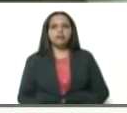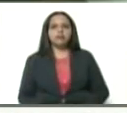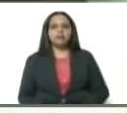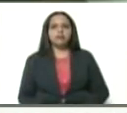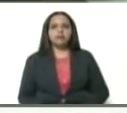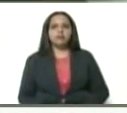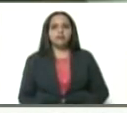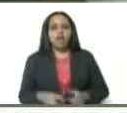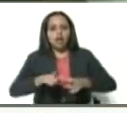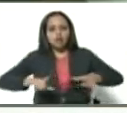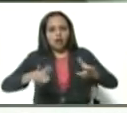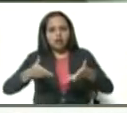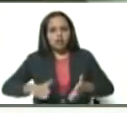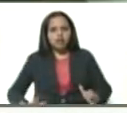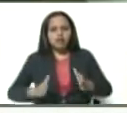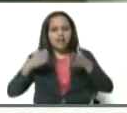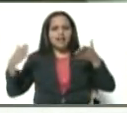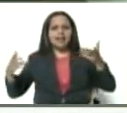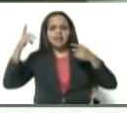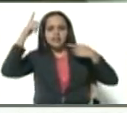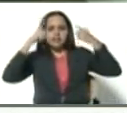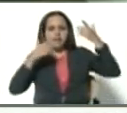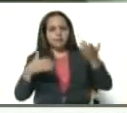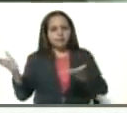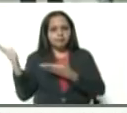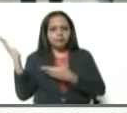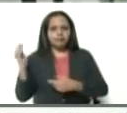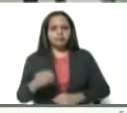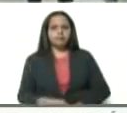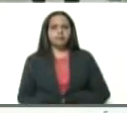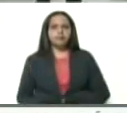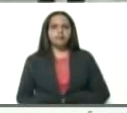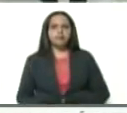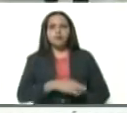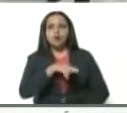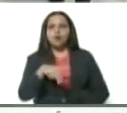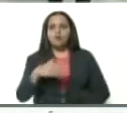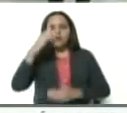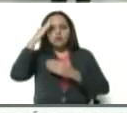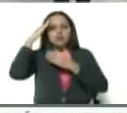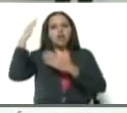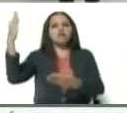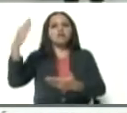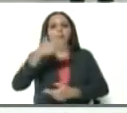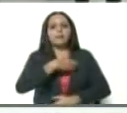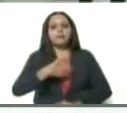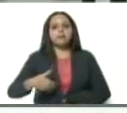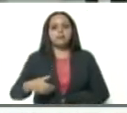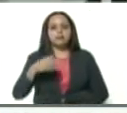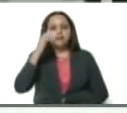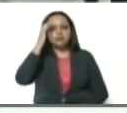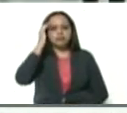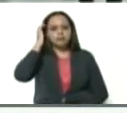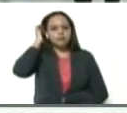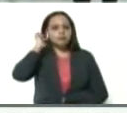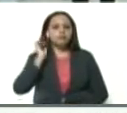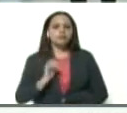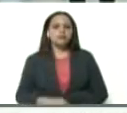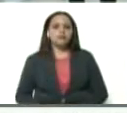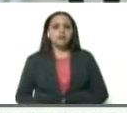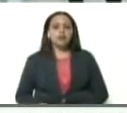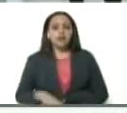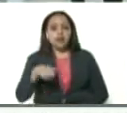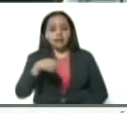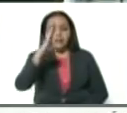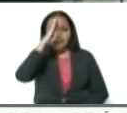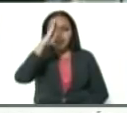del gigante Hugo Chávez. Adelante. Vaya nuestro saludo, presidente, desde Sabaneta de